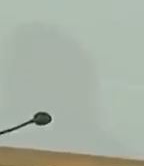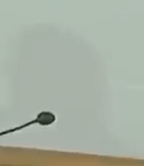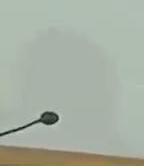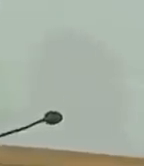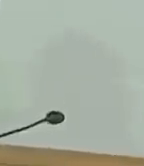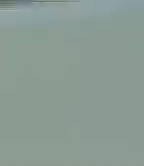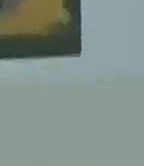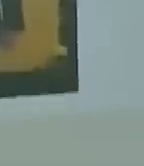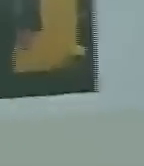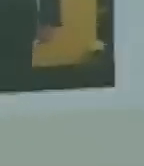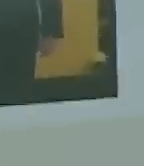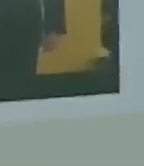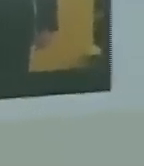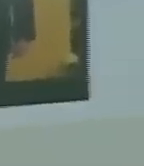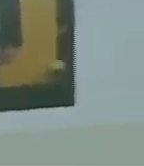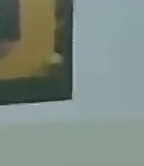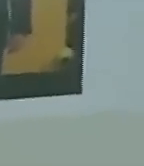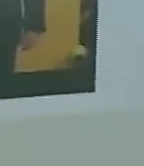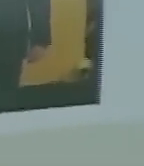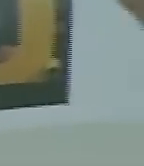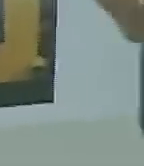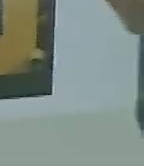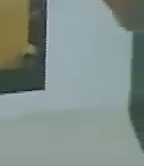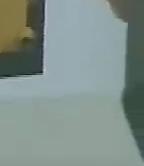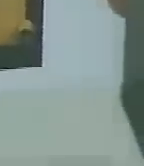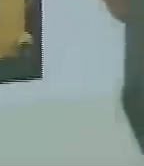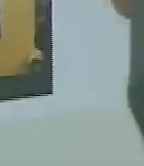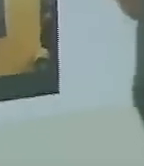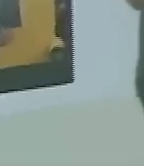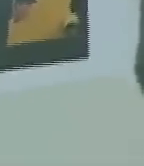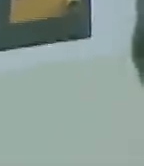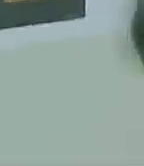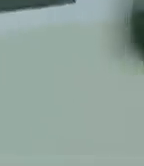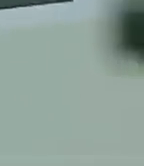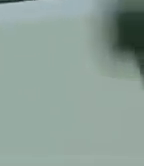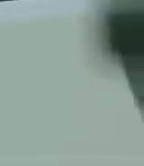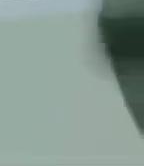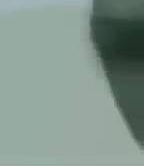Mira este relampío arrastrado a la bola de Juan Guaidó.